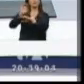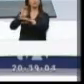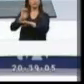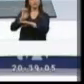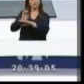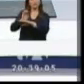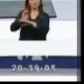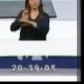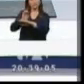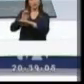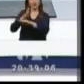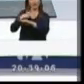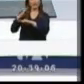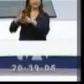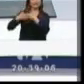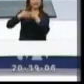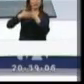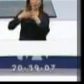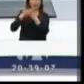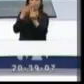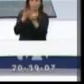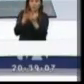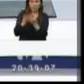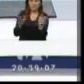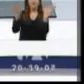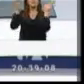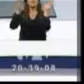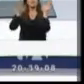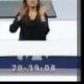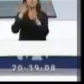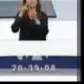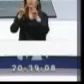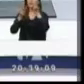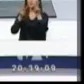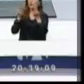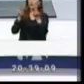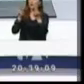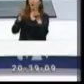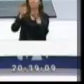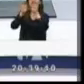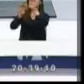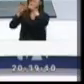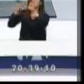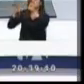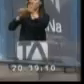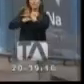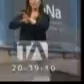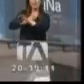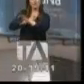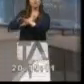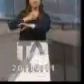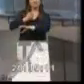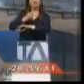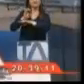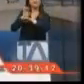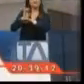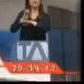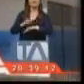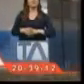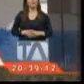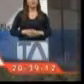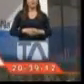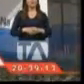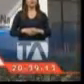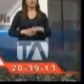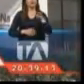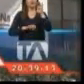Ecuatoriana, vuelve a abrir sus puertas. En la exhibición presentada se observa varios tesoros patrimoniales. El Museo Nacional